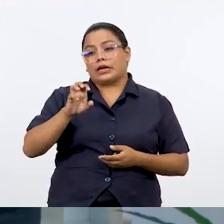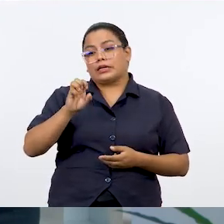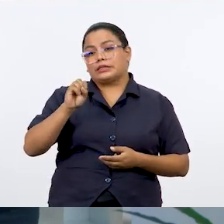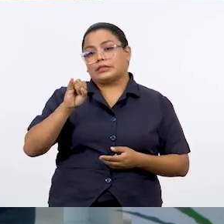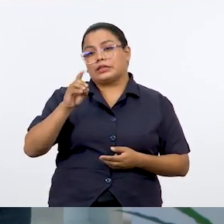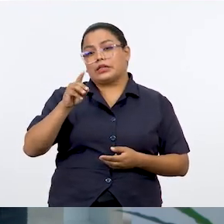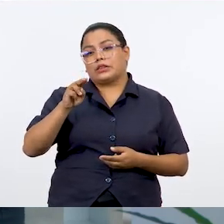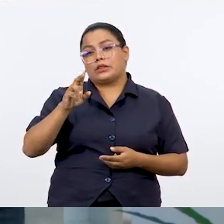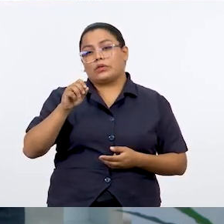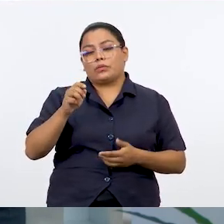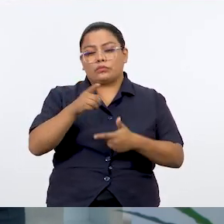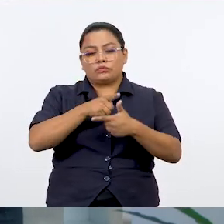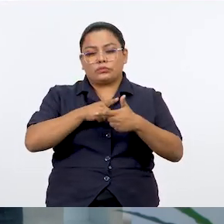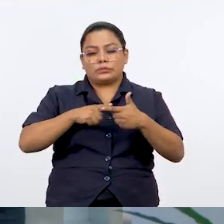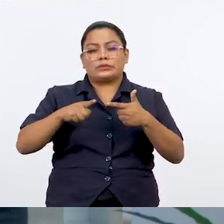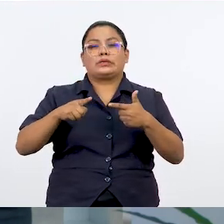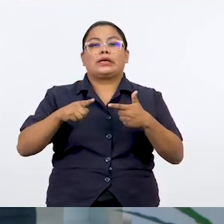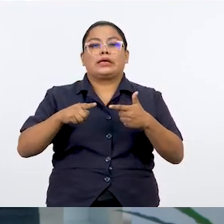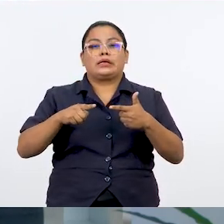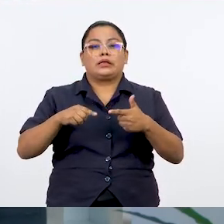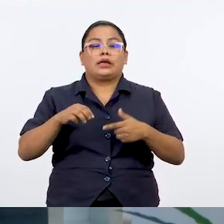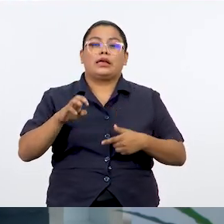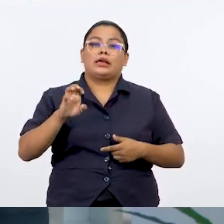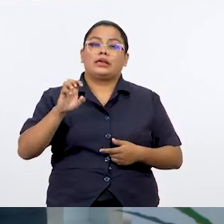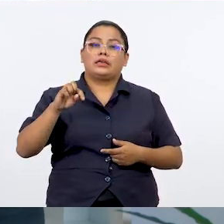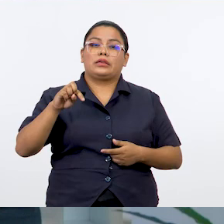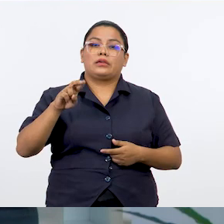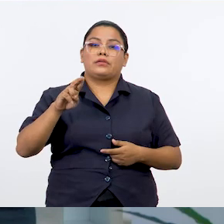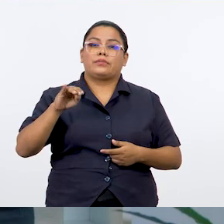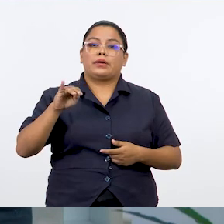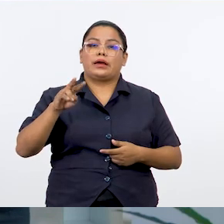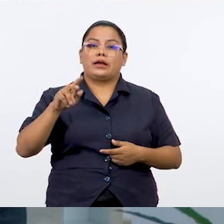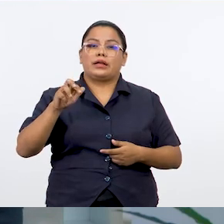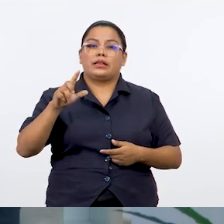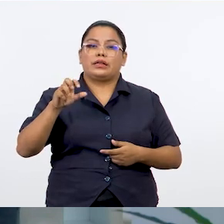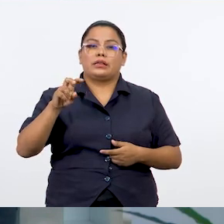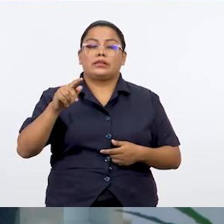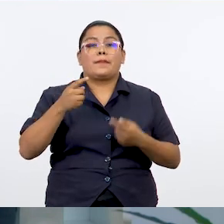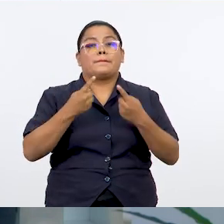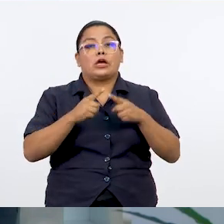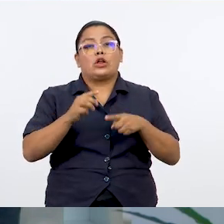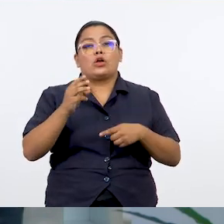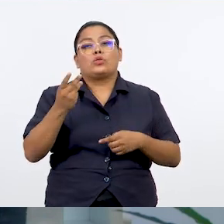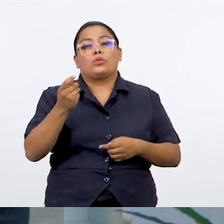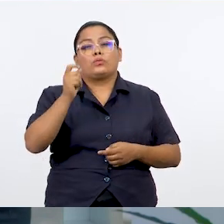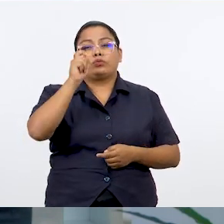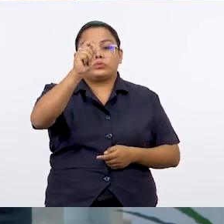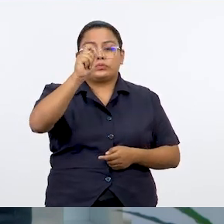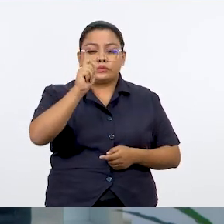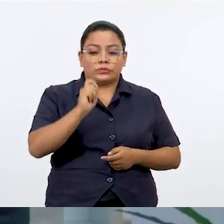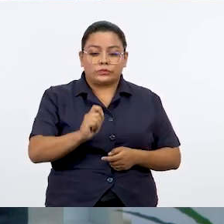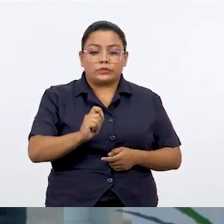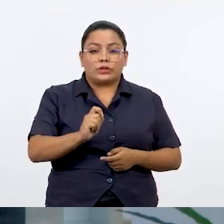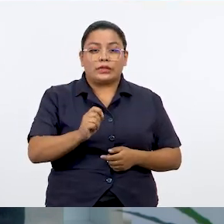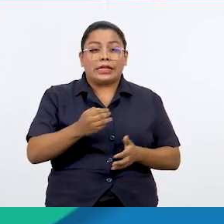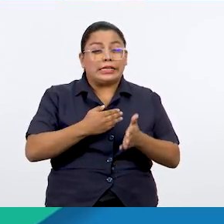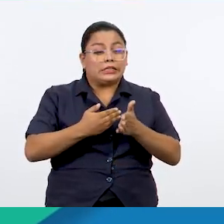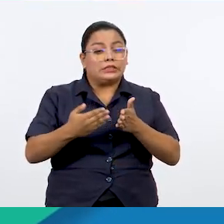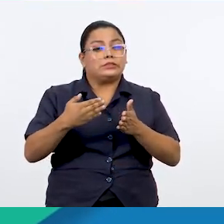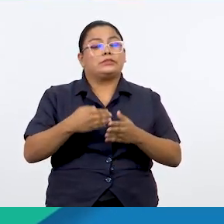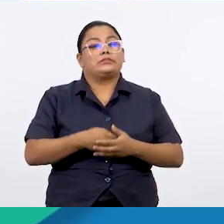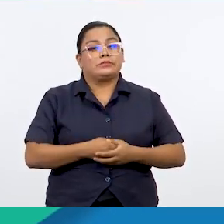usamos divisiones equivalentes, pero el punto decimal siempre lo bajamos desde la división original.